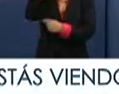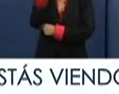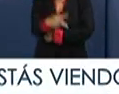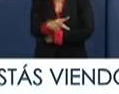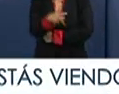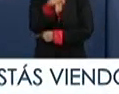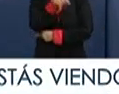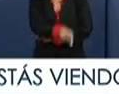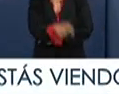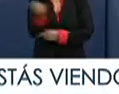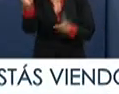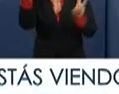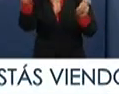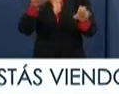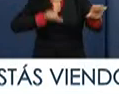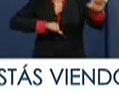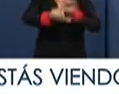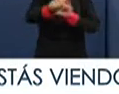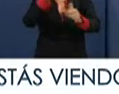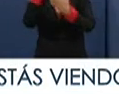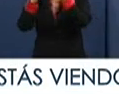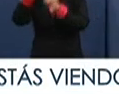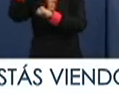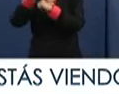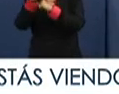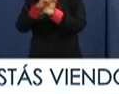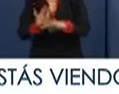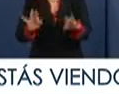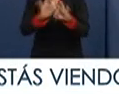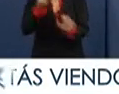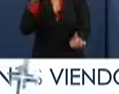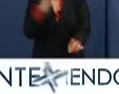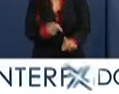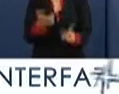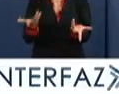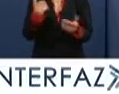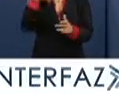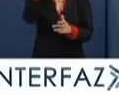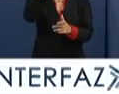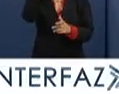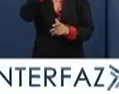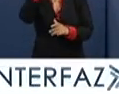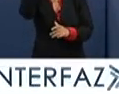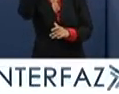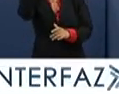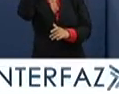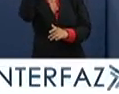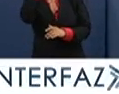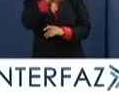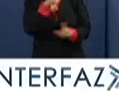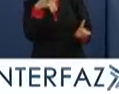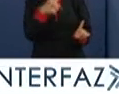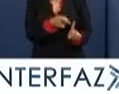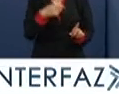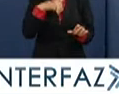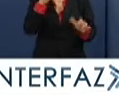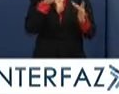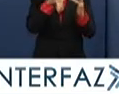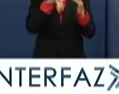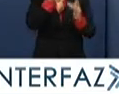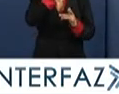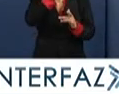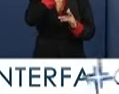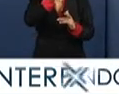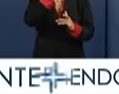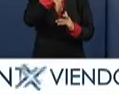mexicanos, la cuestión de la movilidad académica es una parte fundamental. Y para conocer una experiencia particular, hoy nos comunicamos con